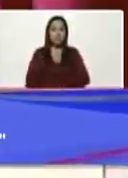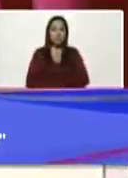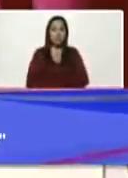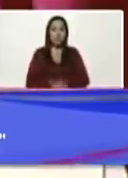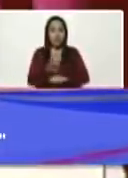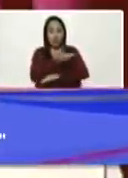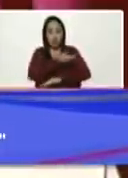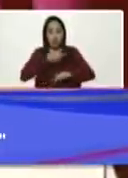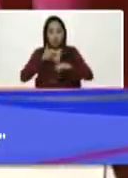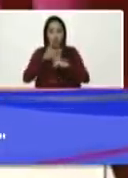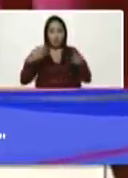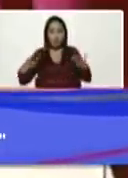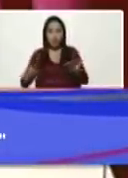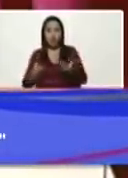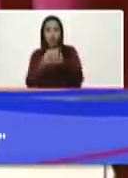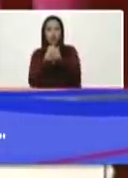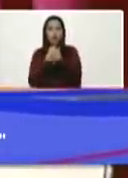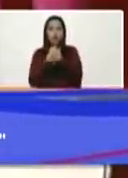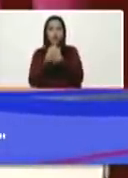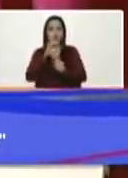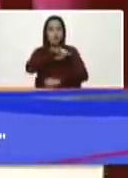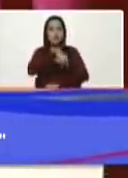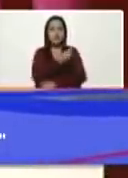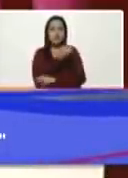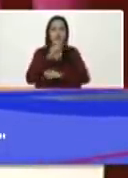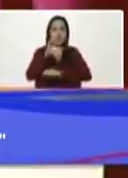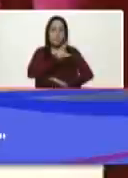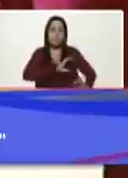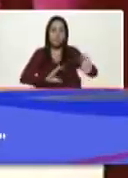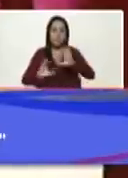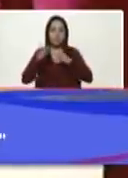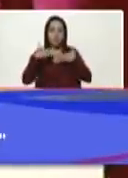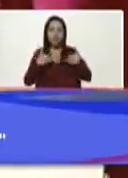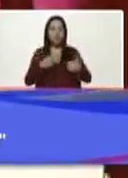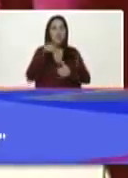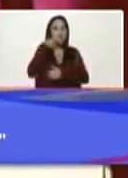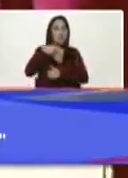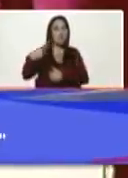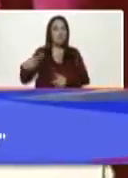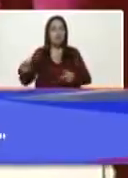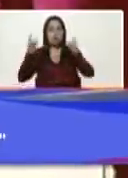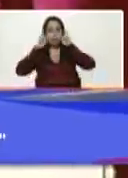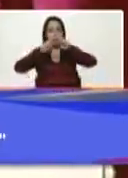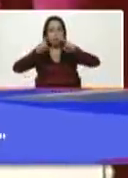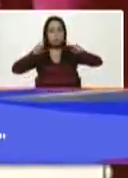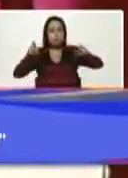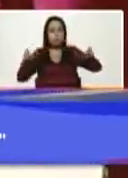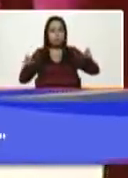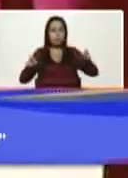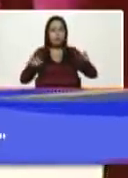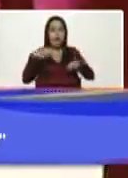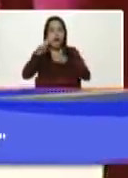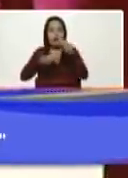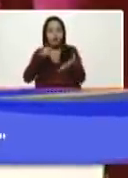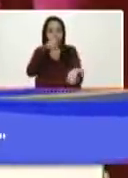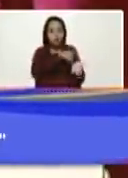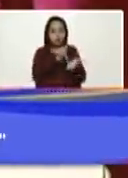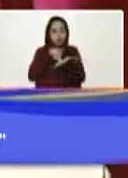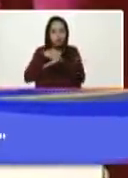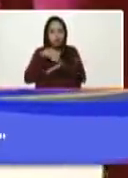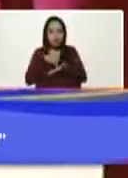través de la Universidad de las Ciencias de la Salud, a través de las políticas de formación, nos ha hecho partícipe